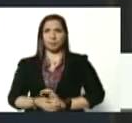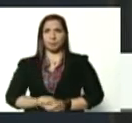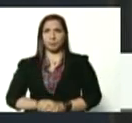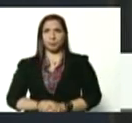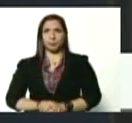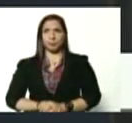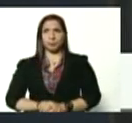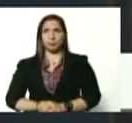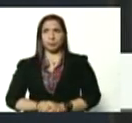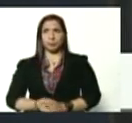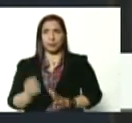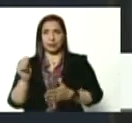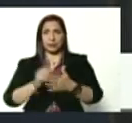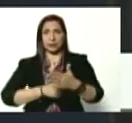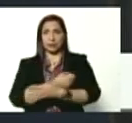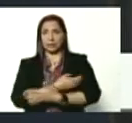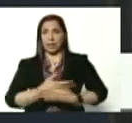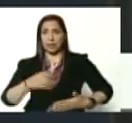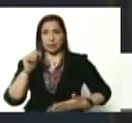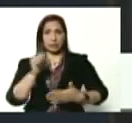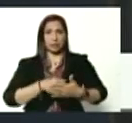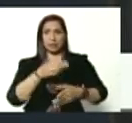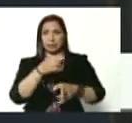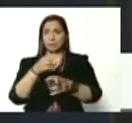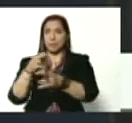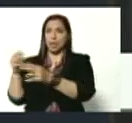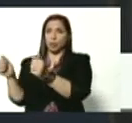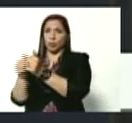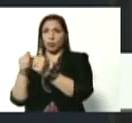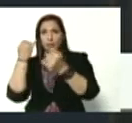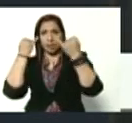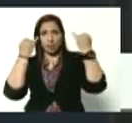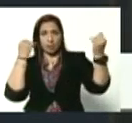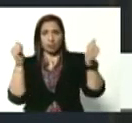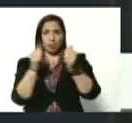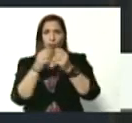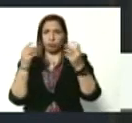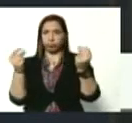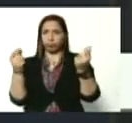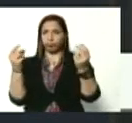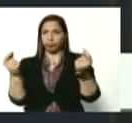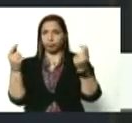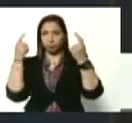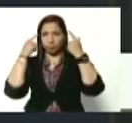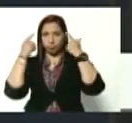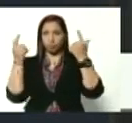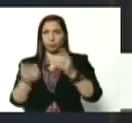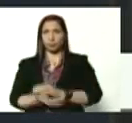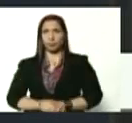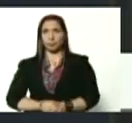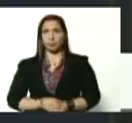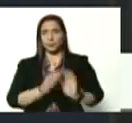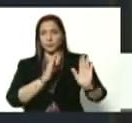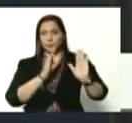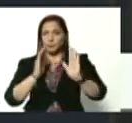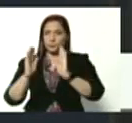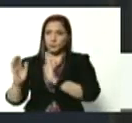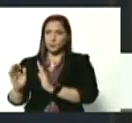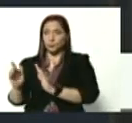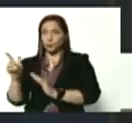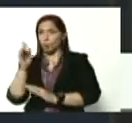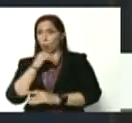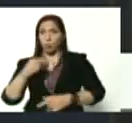sangre sin disparos con inteligencia con audacia con determinación no hubo confrontación